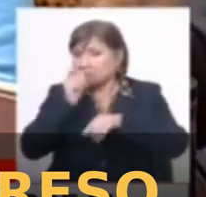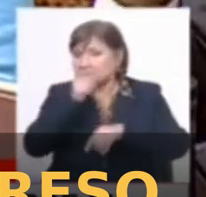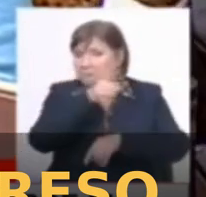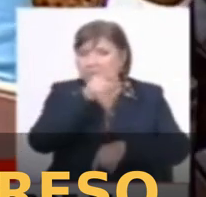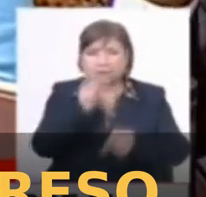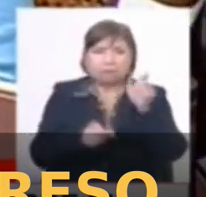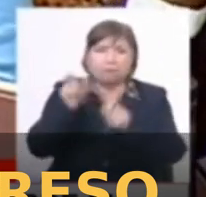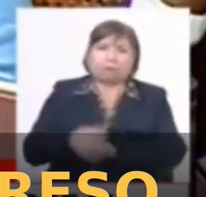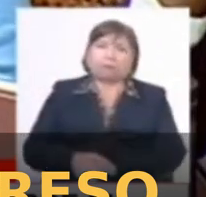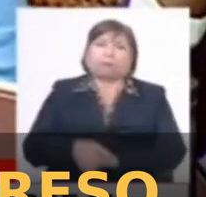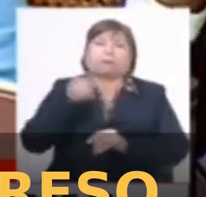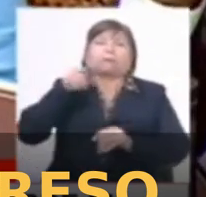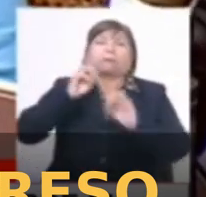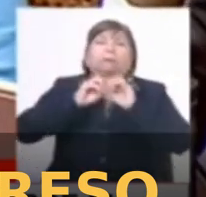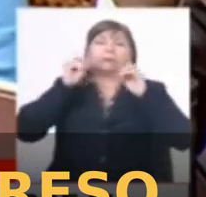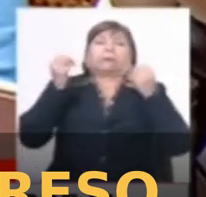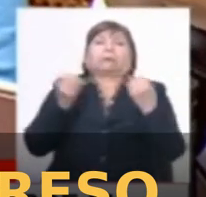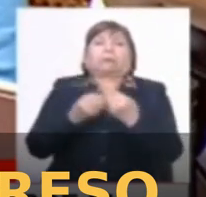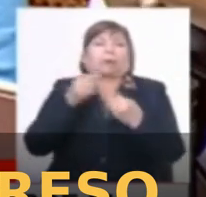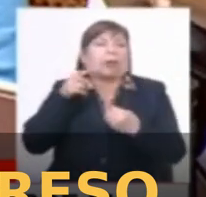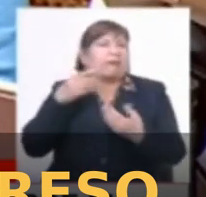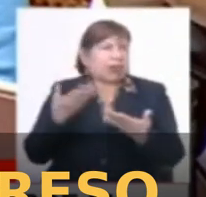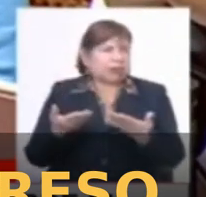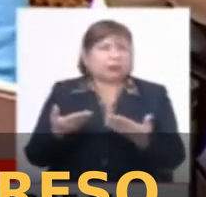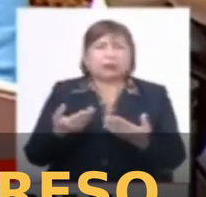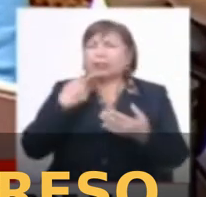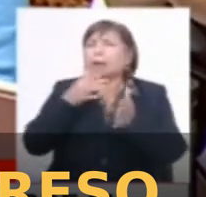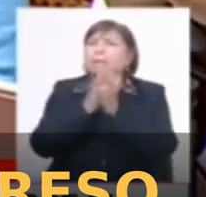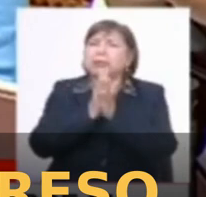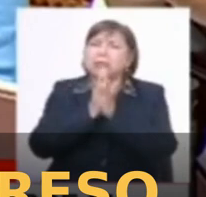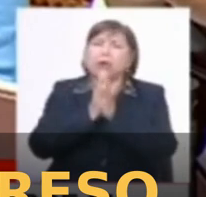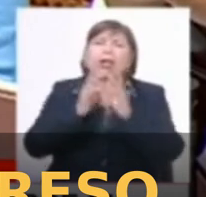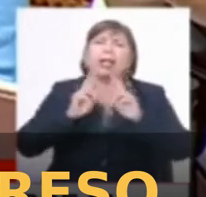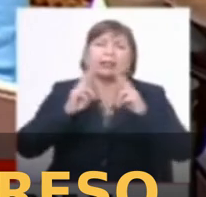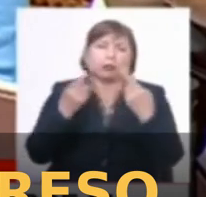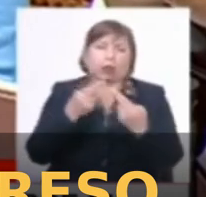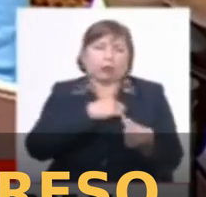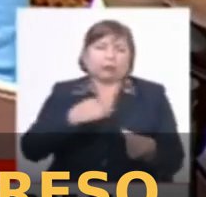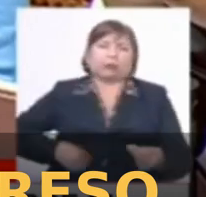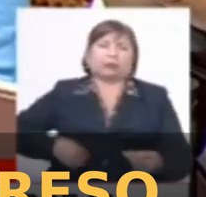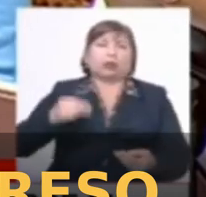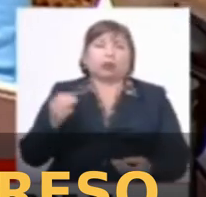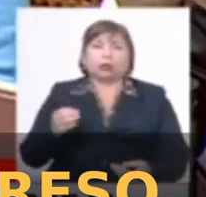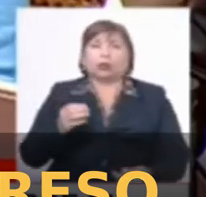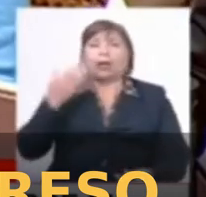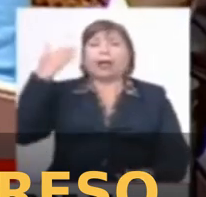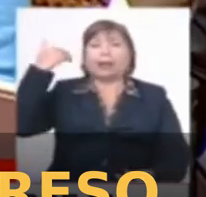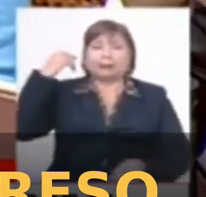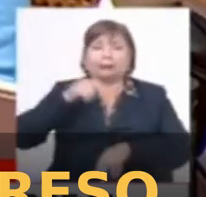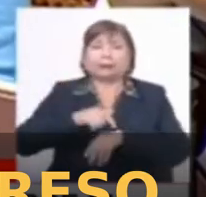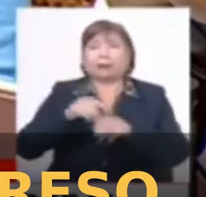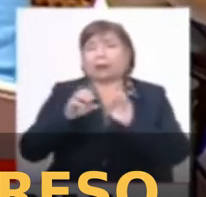gente. Él fue el que organizó y el que pidió la reunión con el ministro, supuestamente aquel que